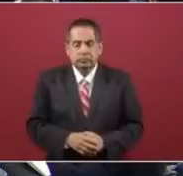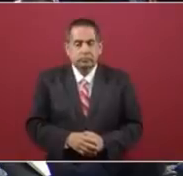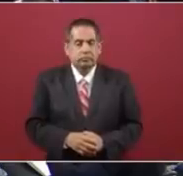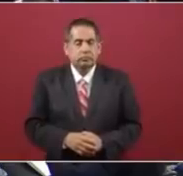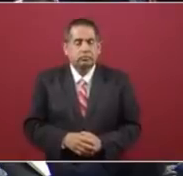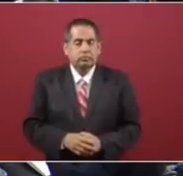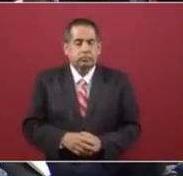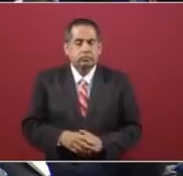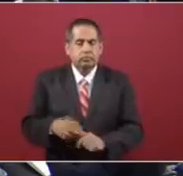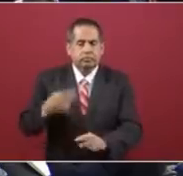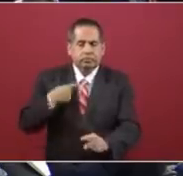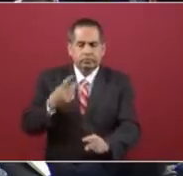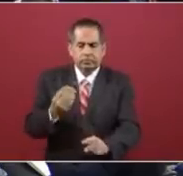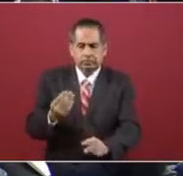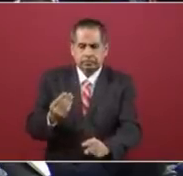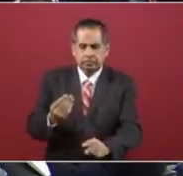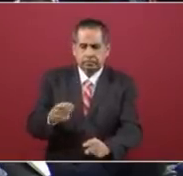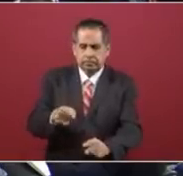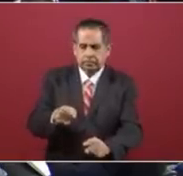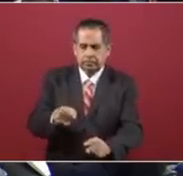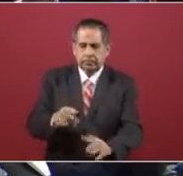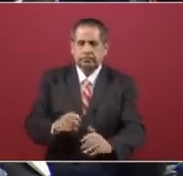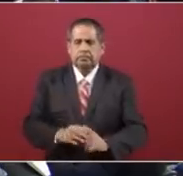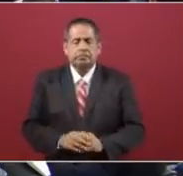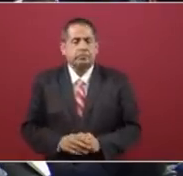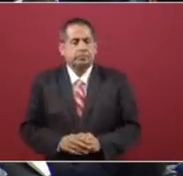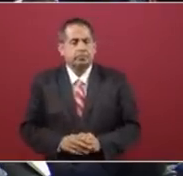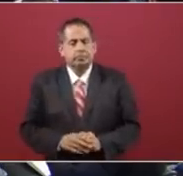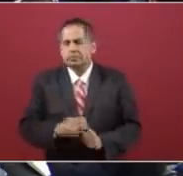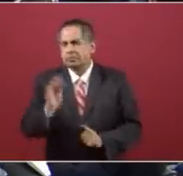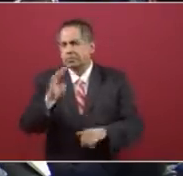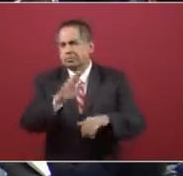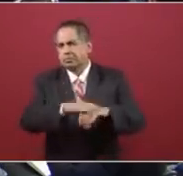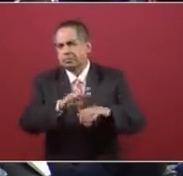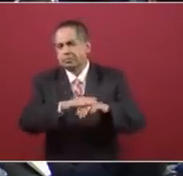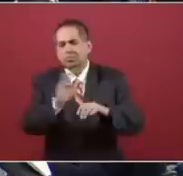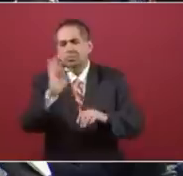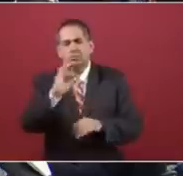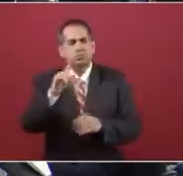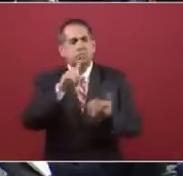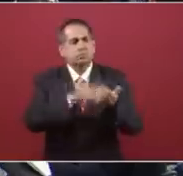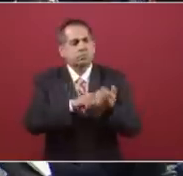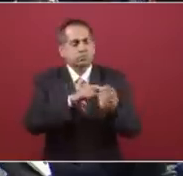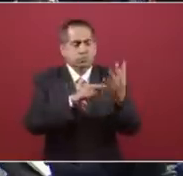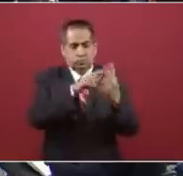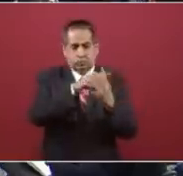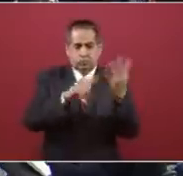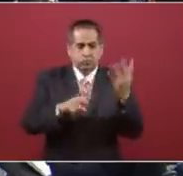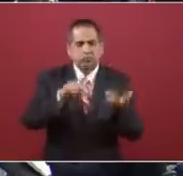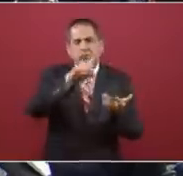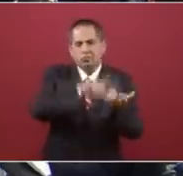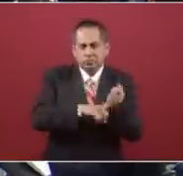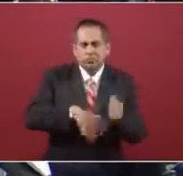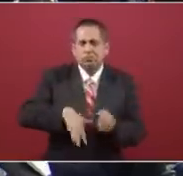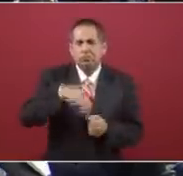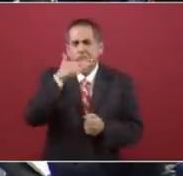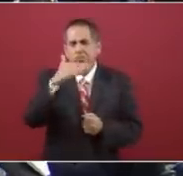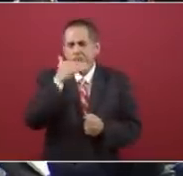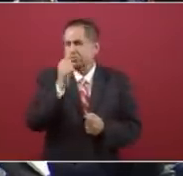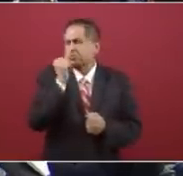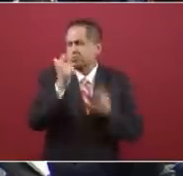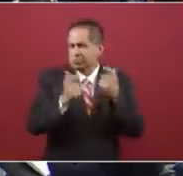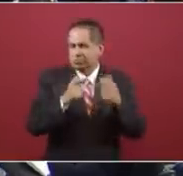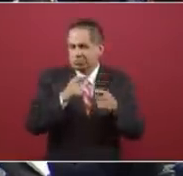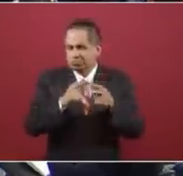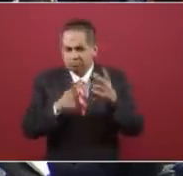algunos hechos de corrupción. ¿Hay algunos señalamientos, presidente, de algunos hechos de corrupción en estas cuatro empresas que ustedes escogieron?